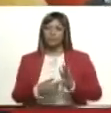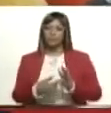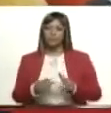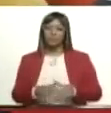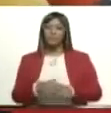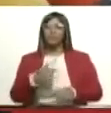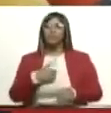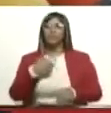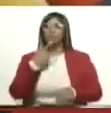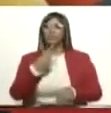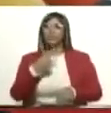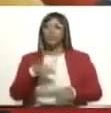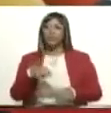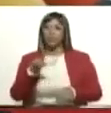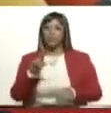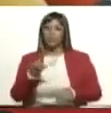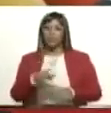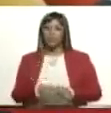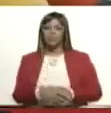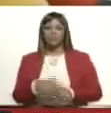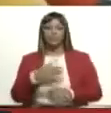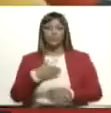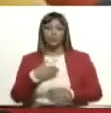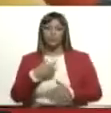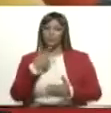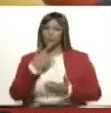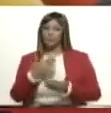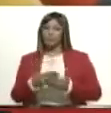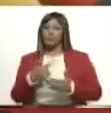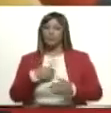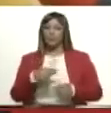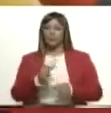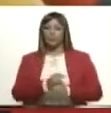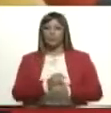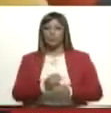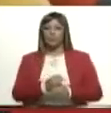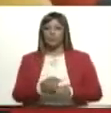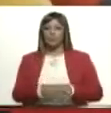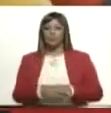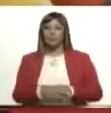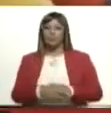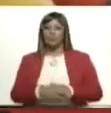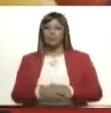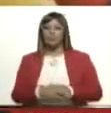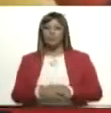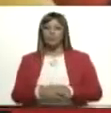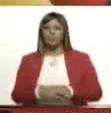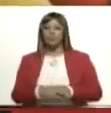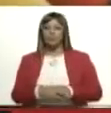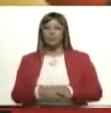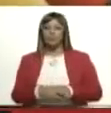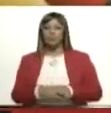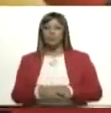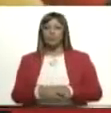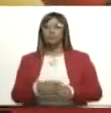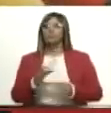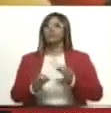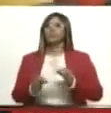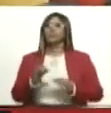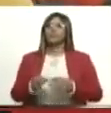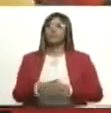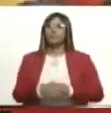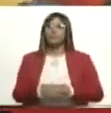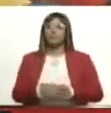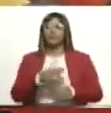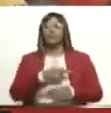le dije el pasado lunes que yo exigía como ciudadano, como legislador,